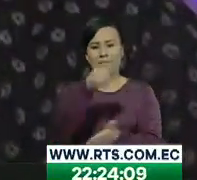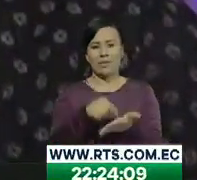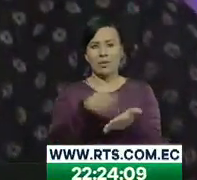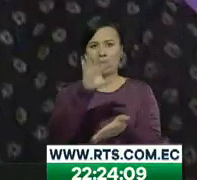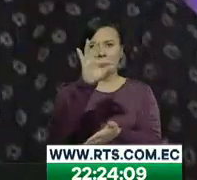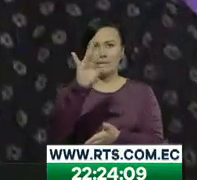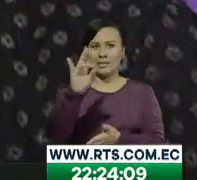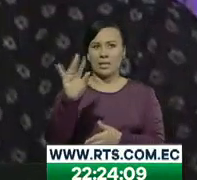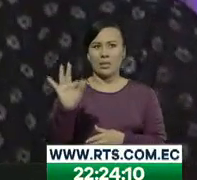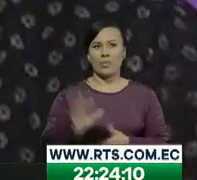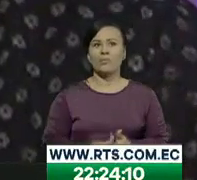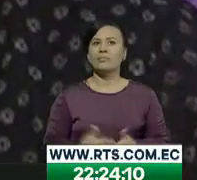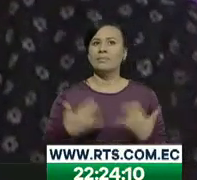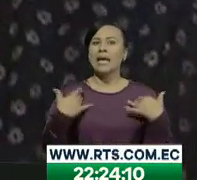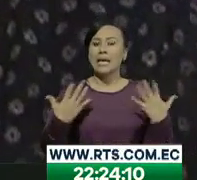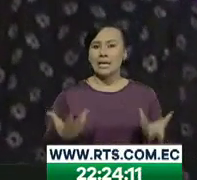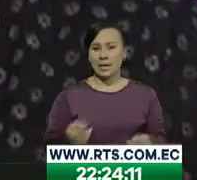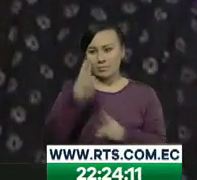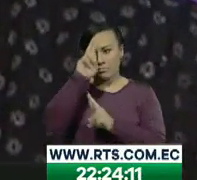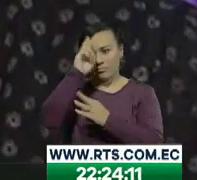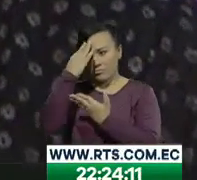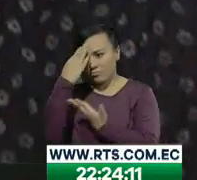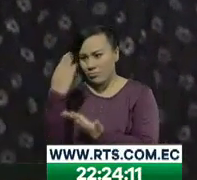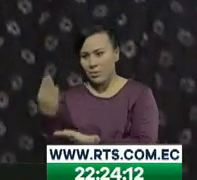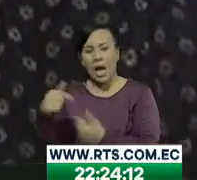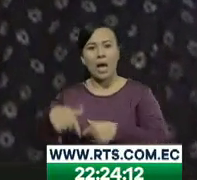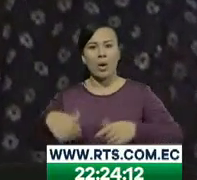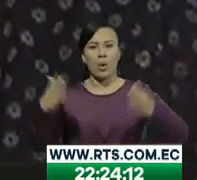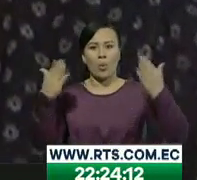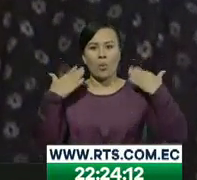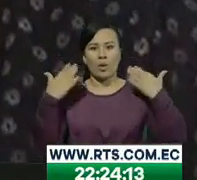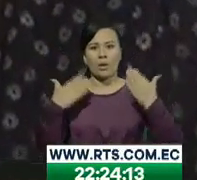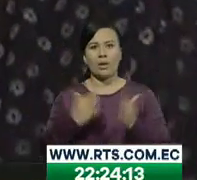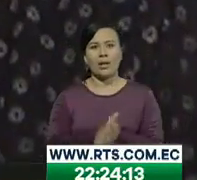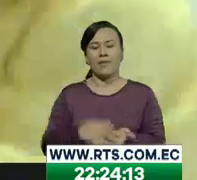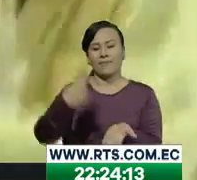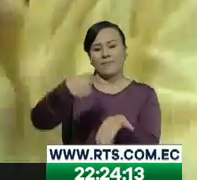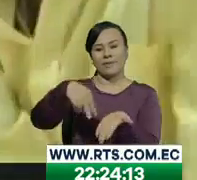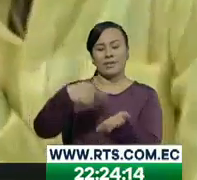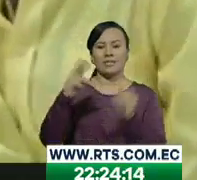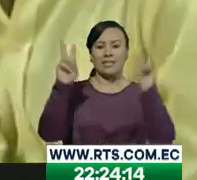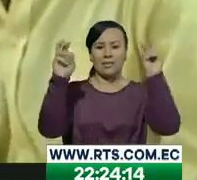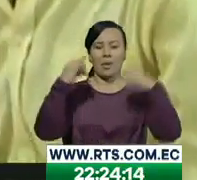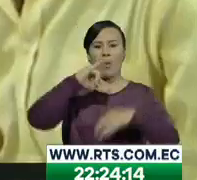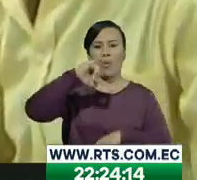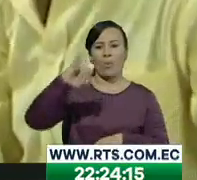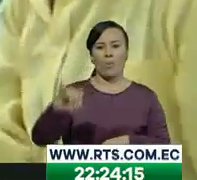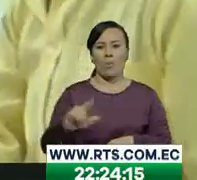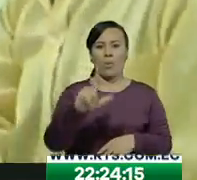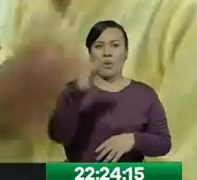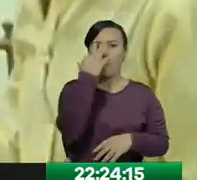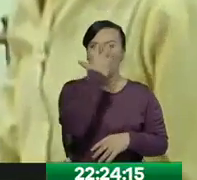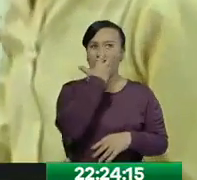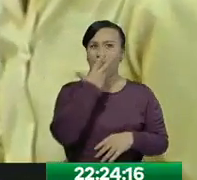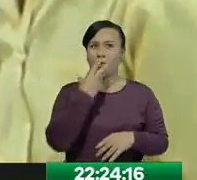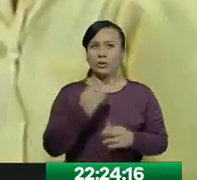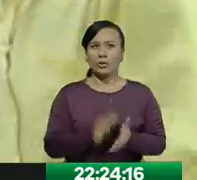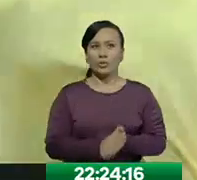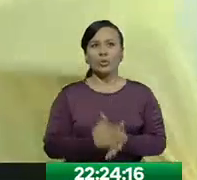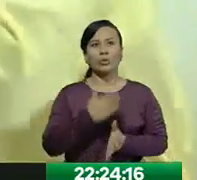efectivamente queremos hacer este homenaje a nuestra ciudad en la fiesta de julio presentando una de las zonas creo que yo lo